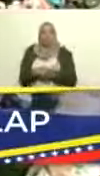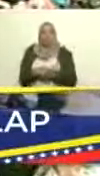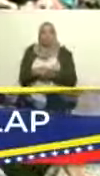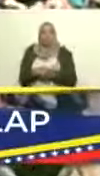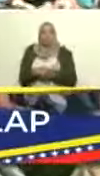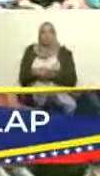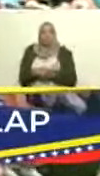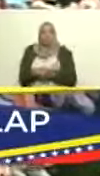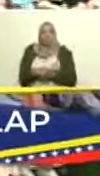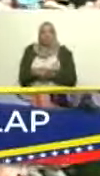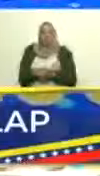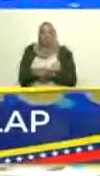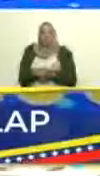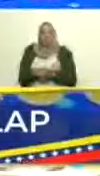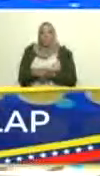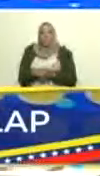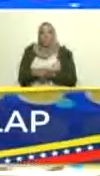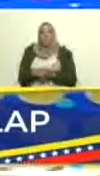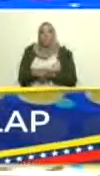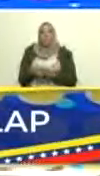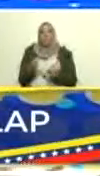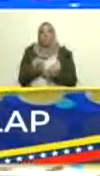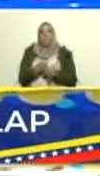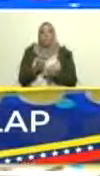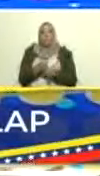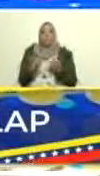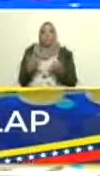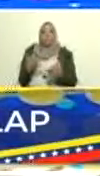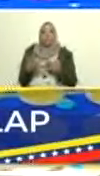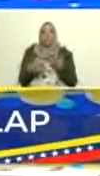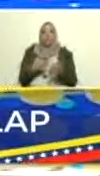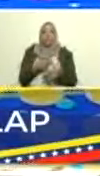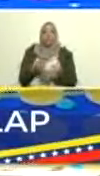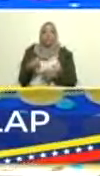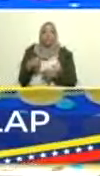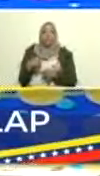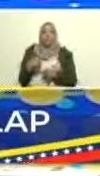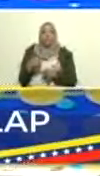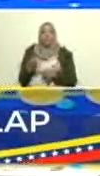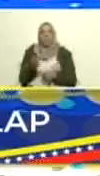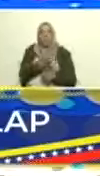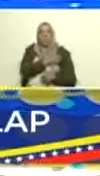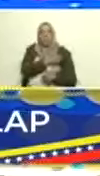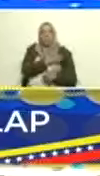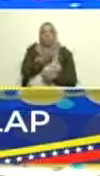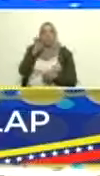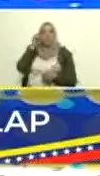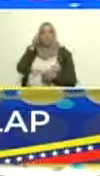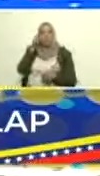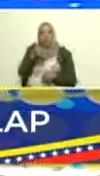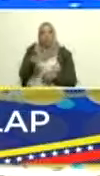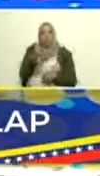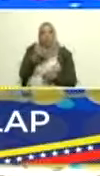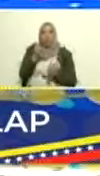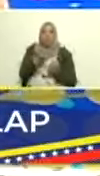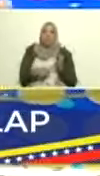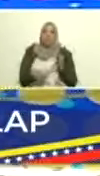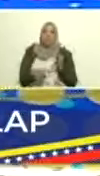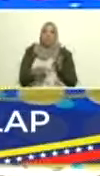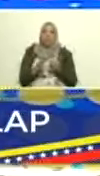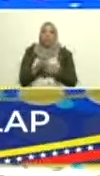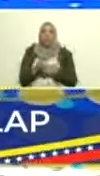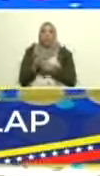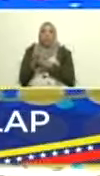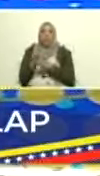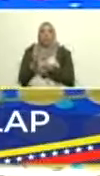Porque la derecha, valga este comentario, la derecha solo se acuerda del pueblo y los apellidos cuando vienen